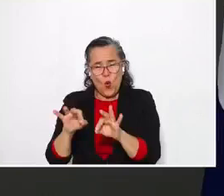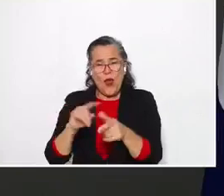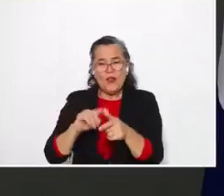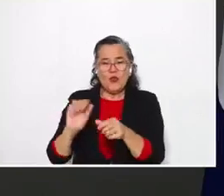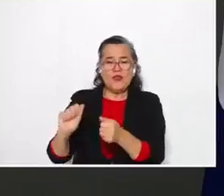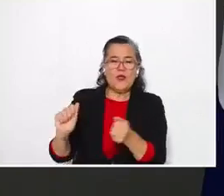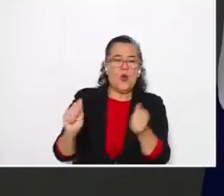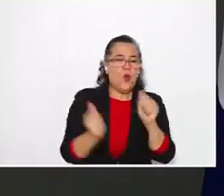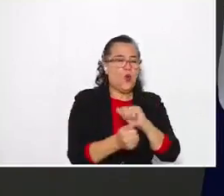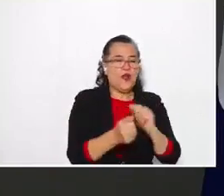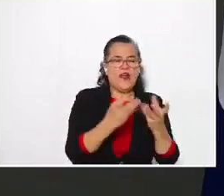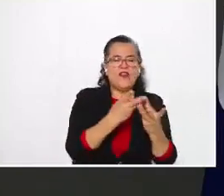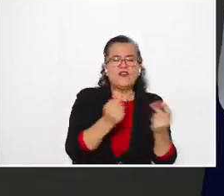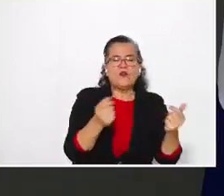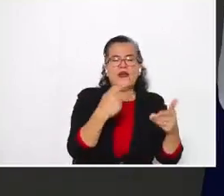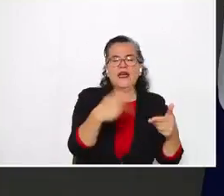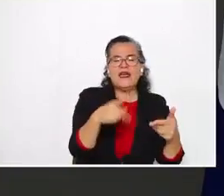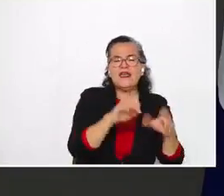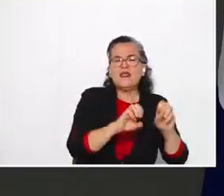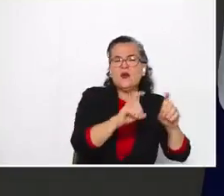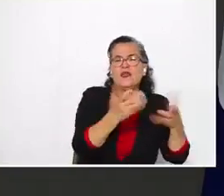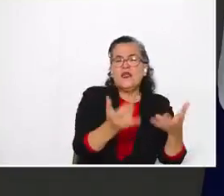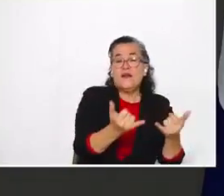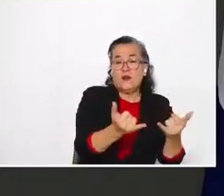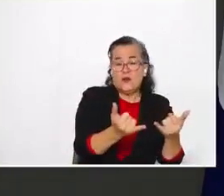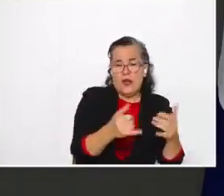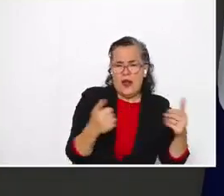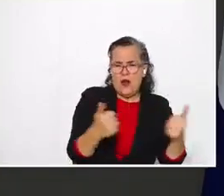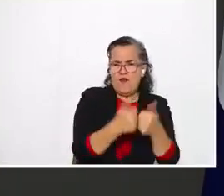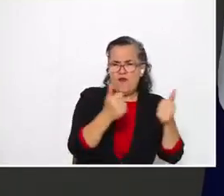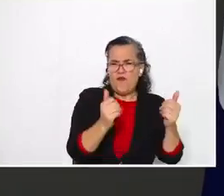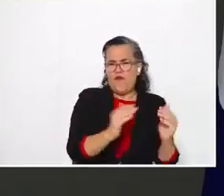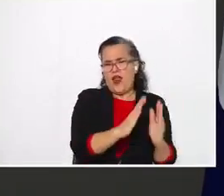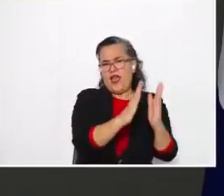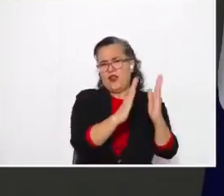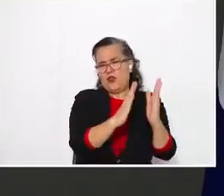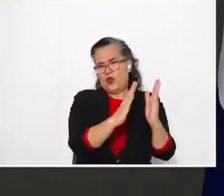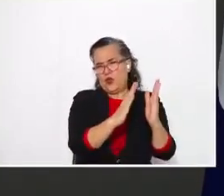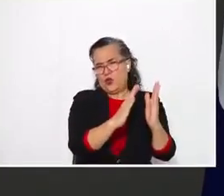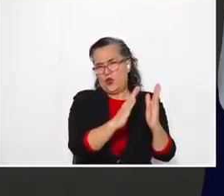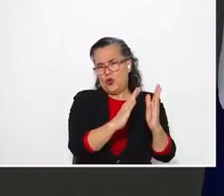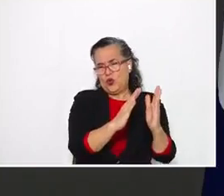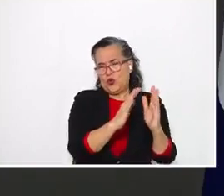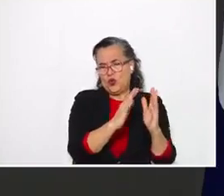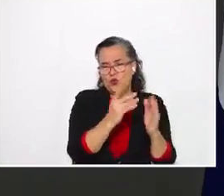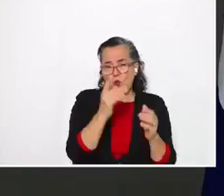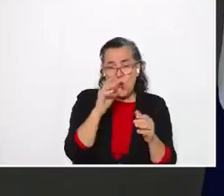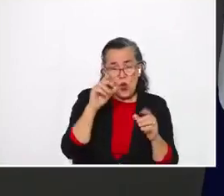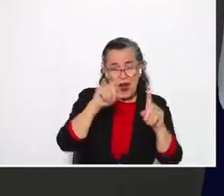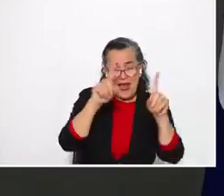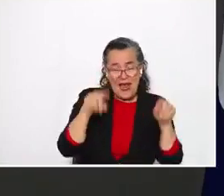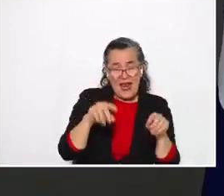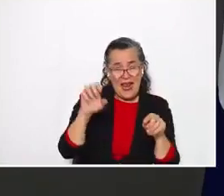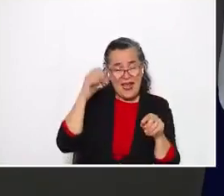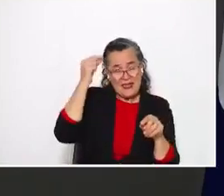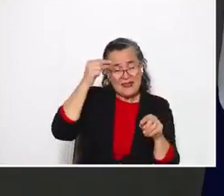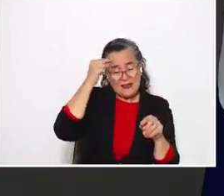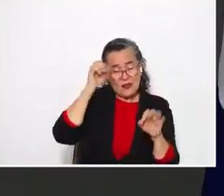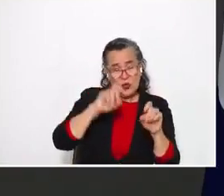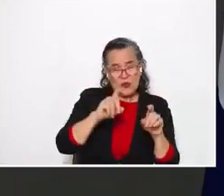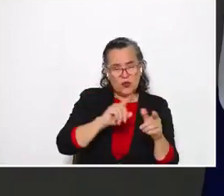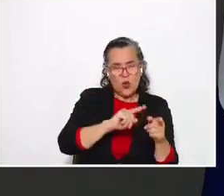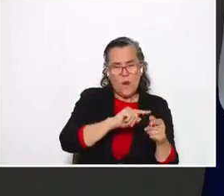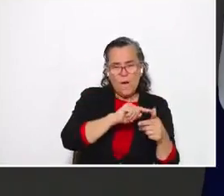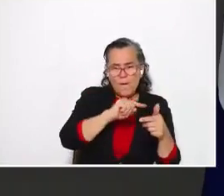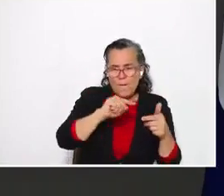educativa actual. Enfrentar los retos señalados por el estado de la educación pasa por la articulación de un